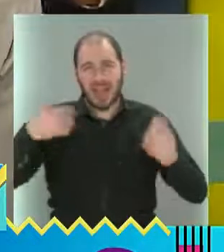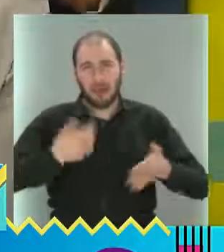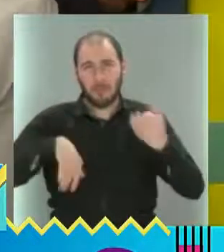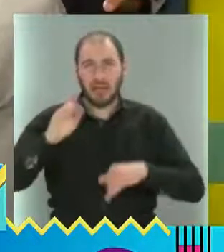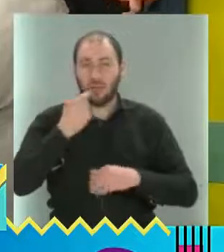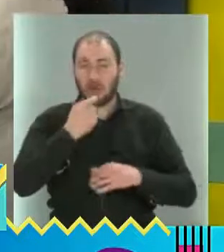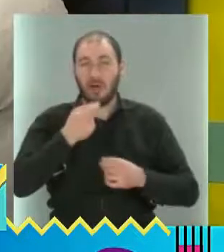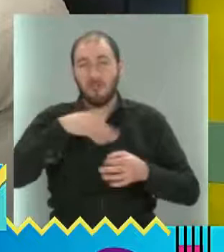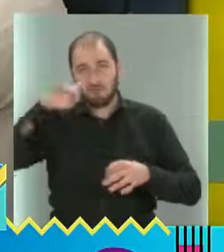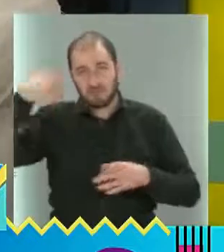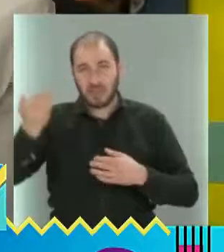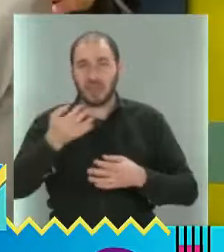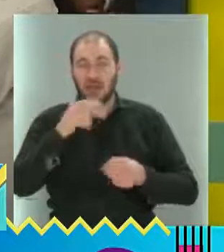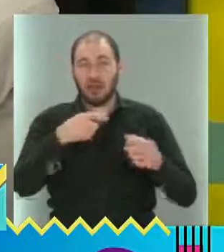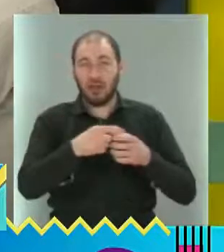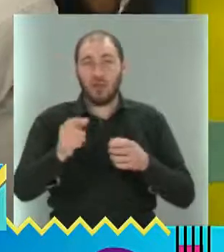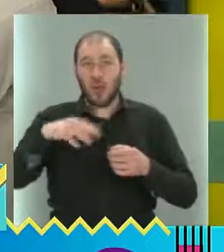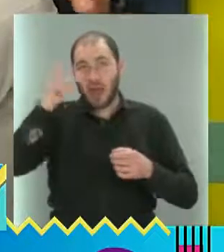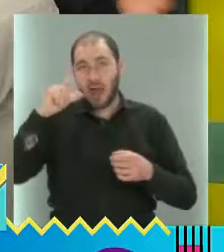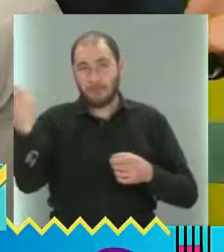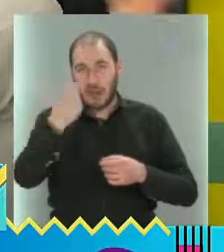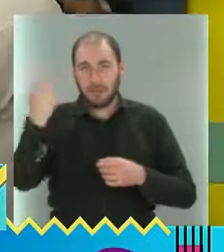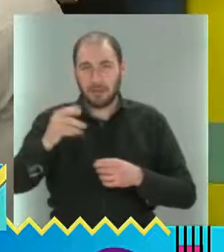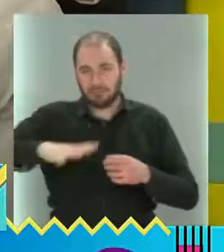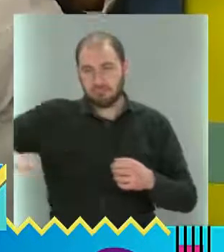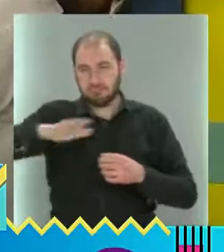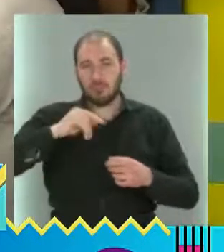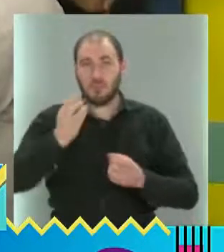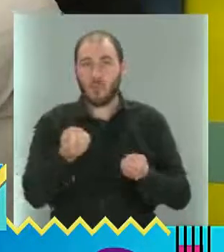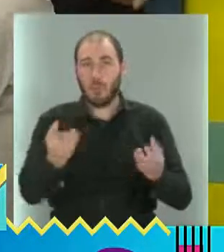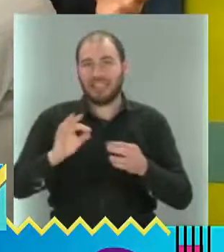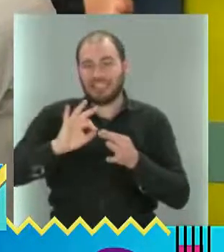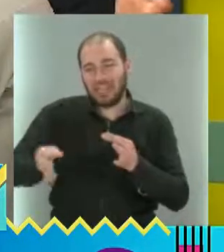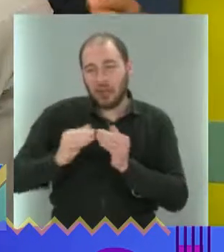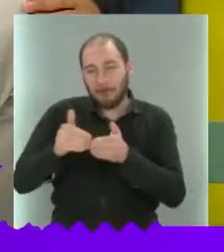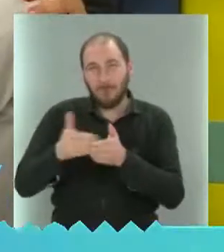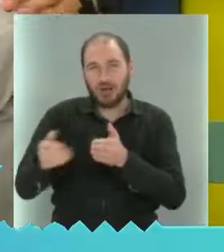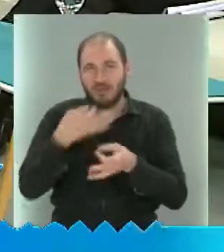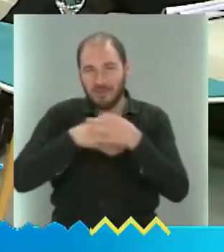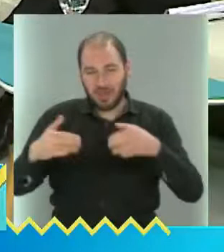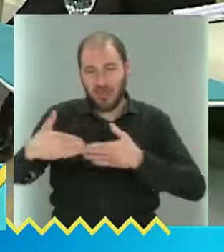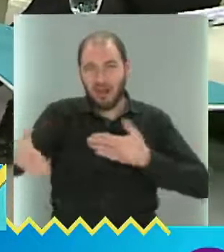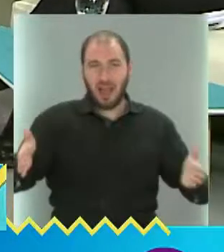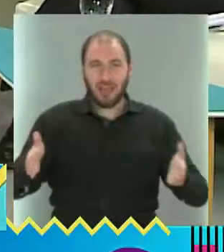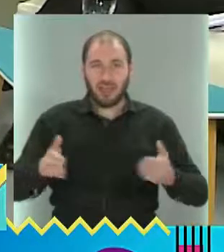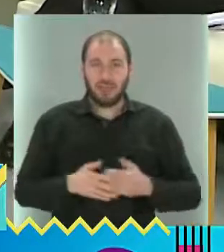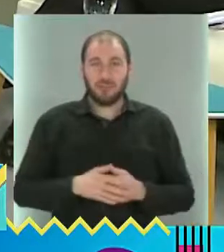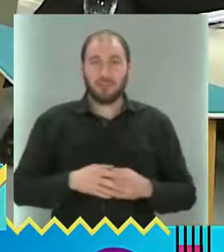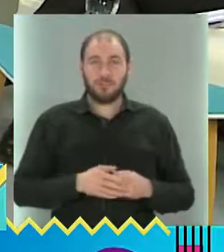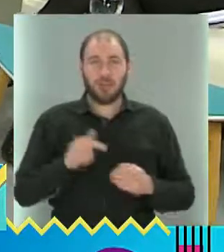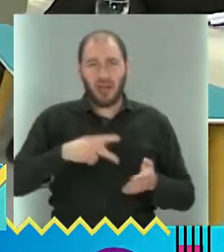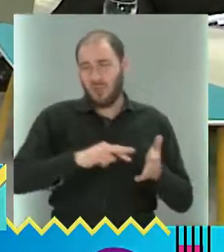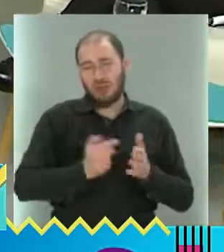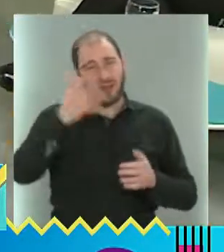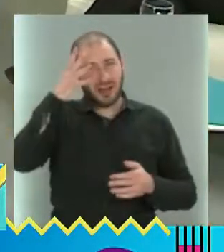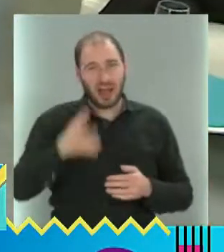ejemplo, la exportación de granos de la pampa húmeda, obviamente, donde están más cerca del puerto y exportan a granel. Entonces, indudablemente pega,